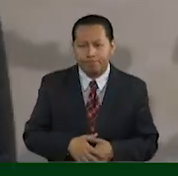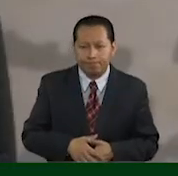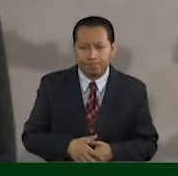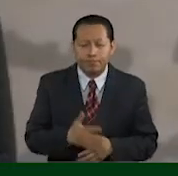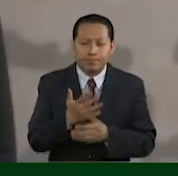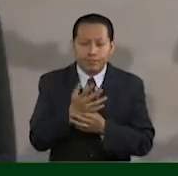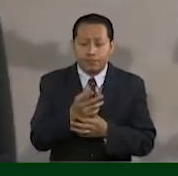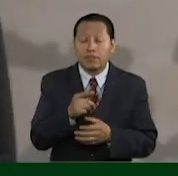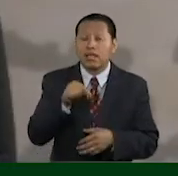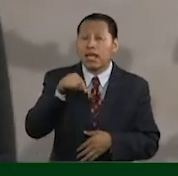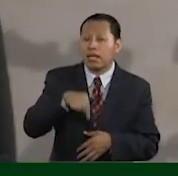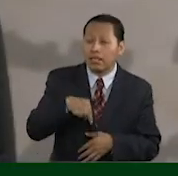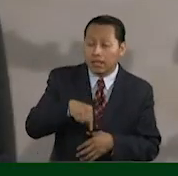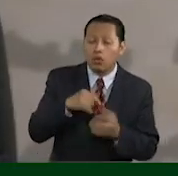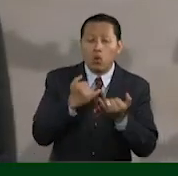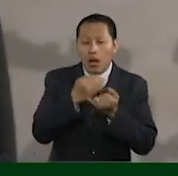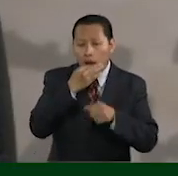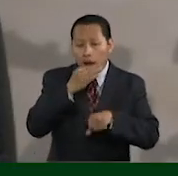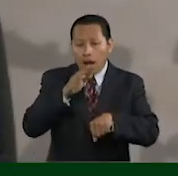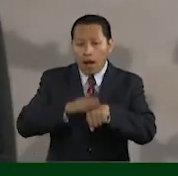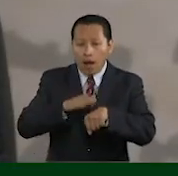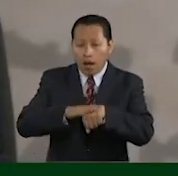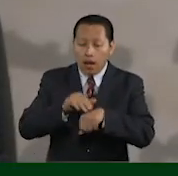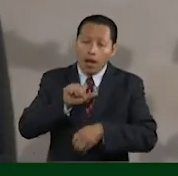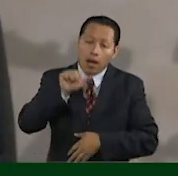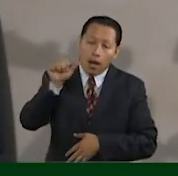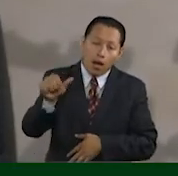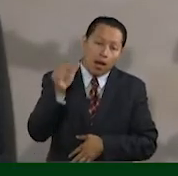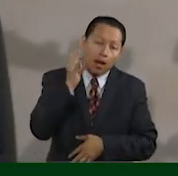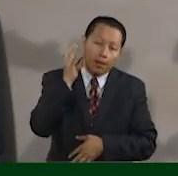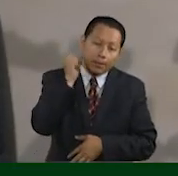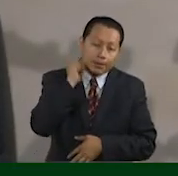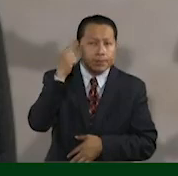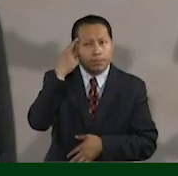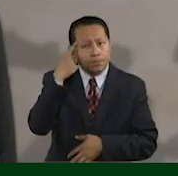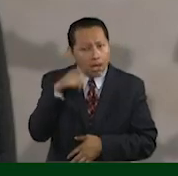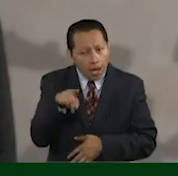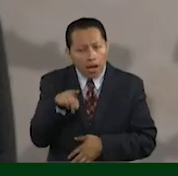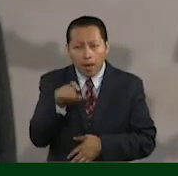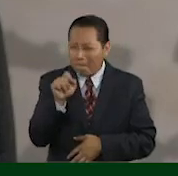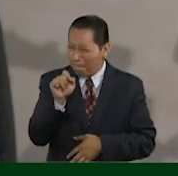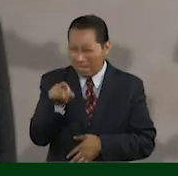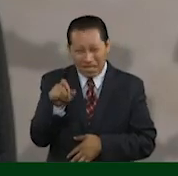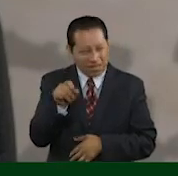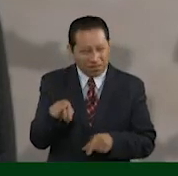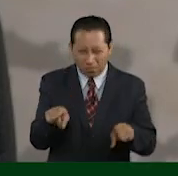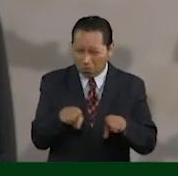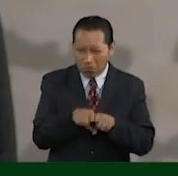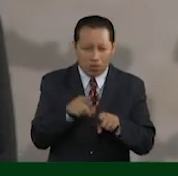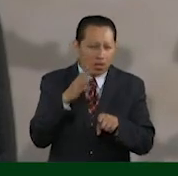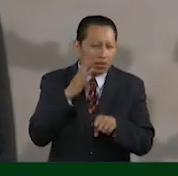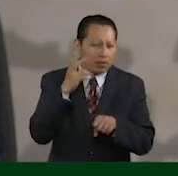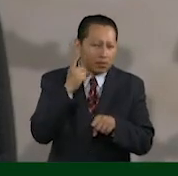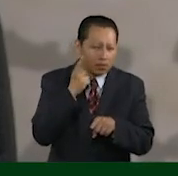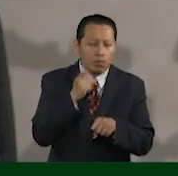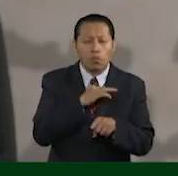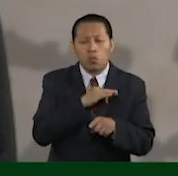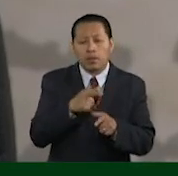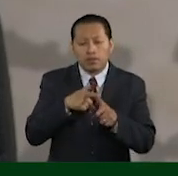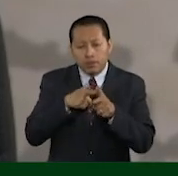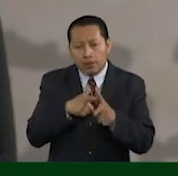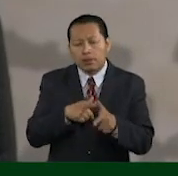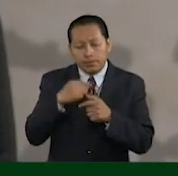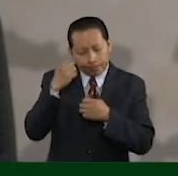Desde aquí, también hago un llamado al Senado de la República para que en el mismo ánimo que la Cámara de Diputados continúe